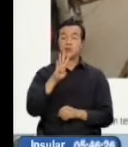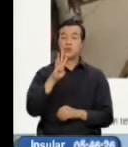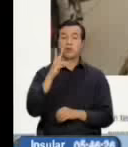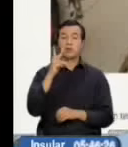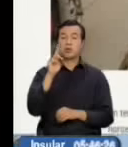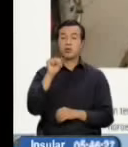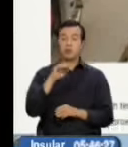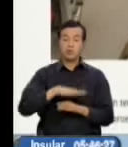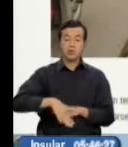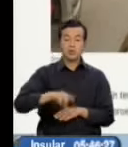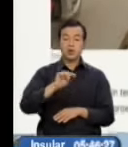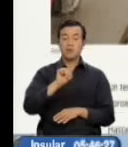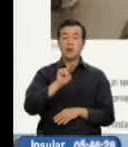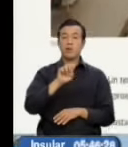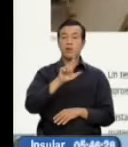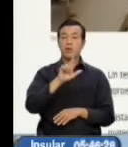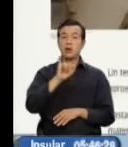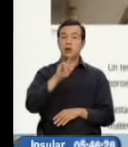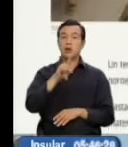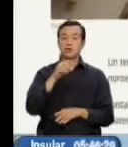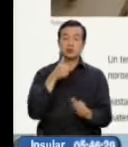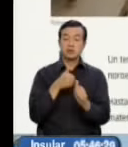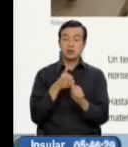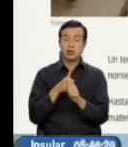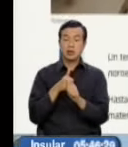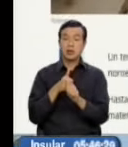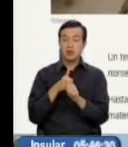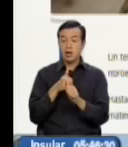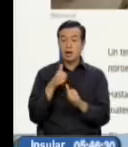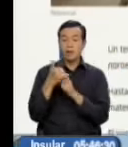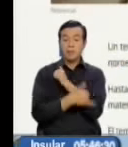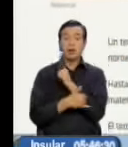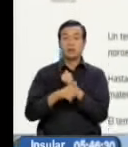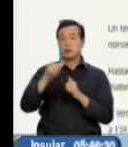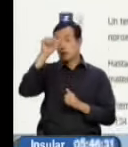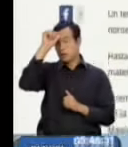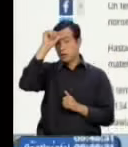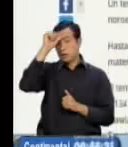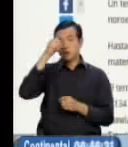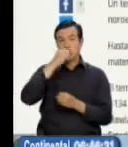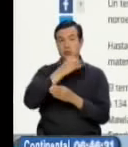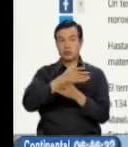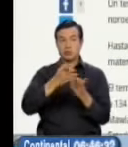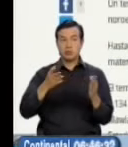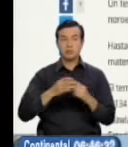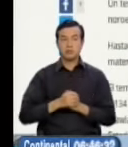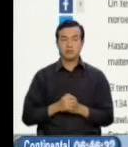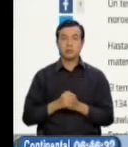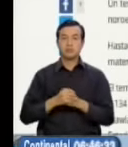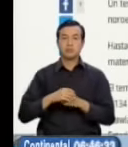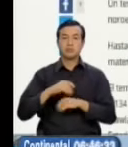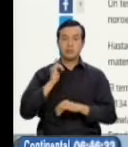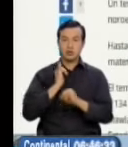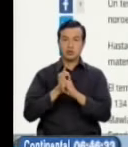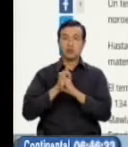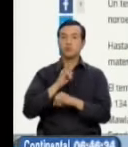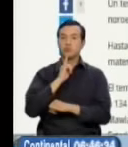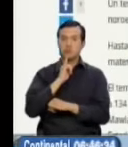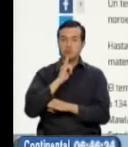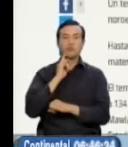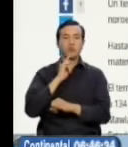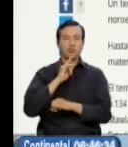sureste de Maulaik. Esto es cerca de la frontera con la India, así lo informa por lo menos el Servicio Geológico de Estados